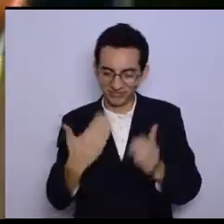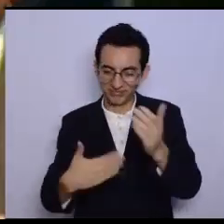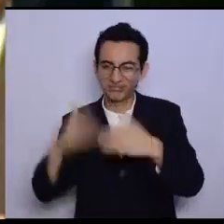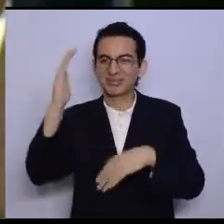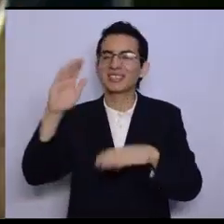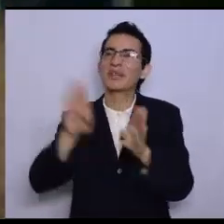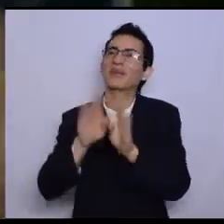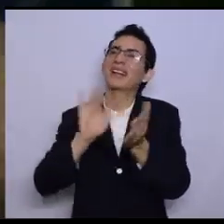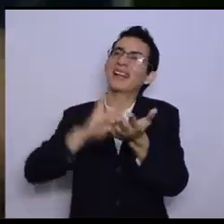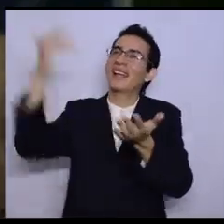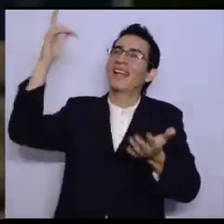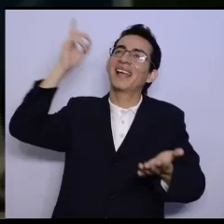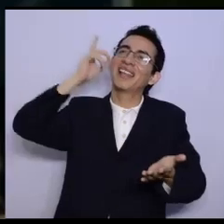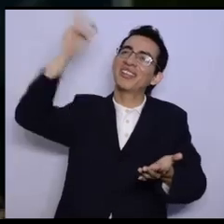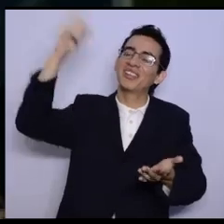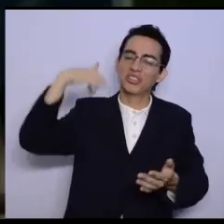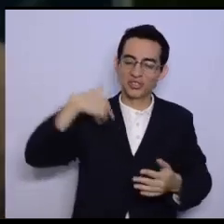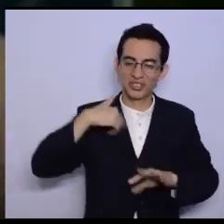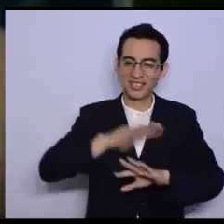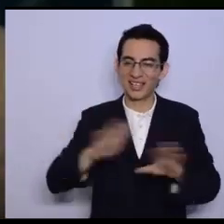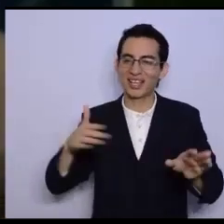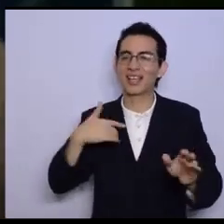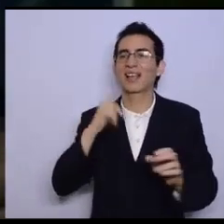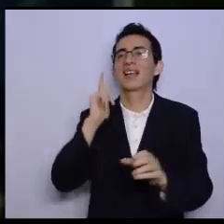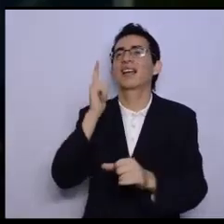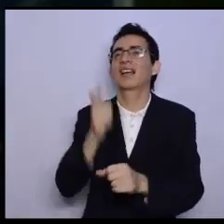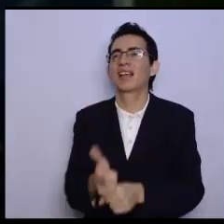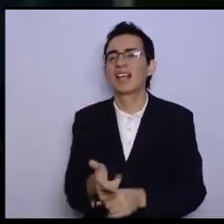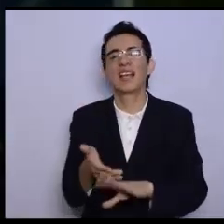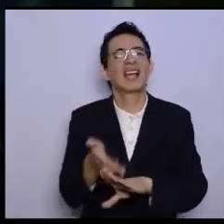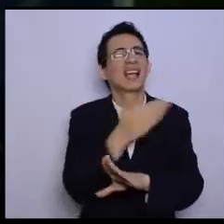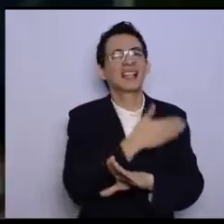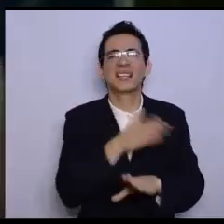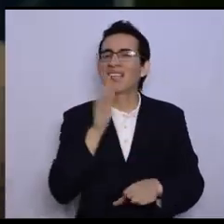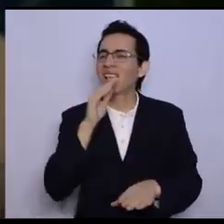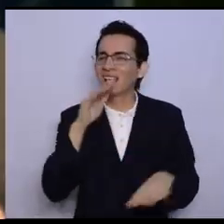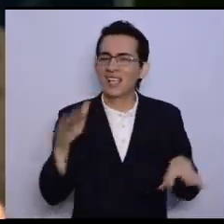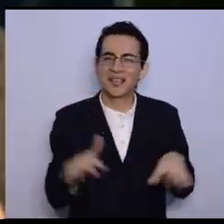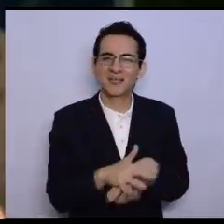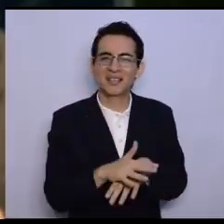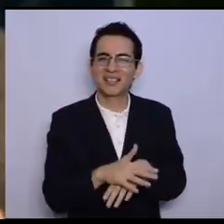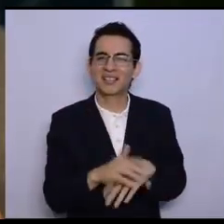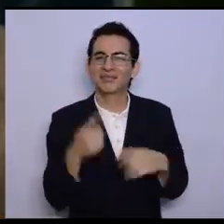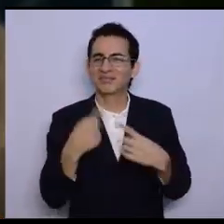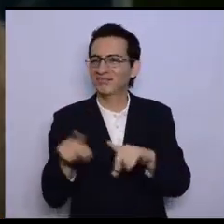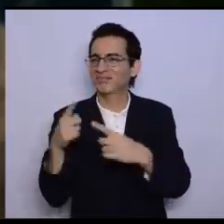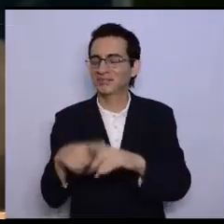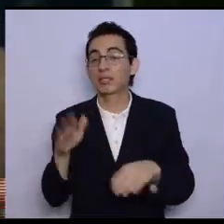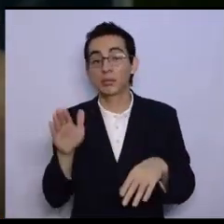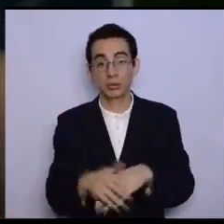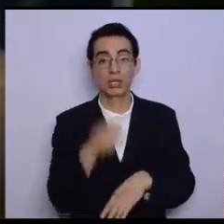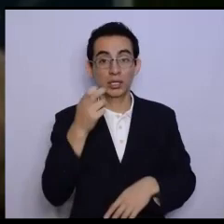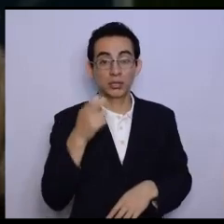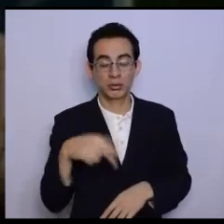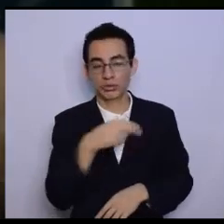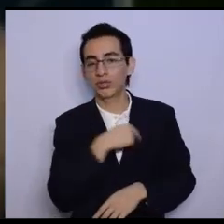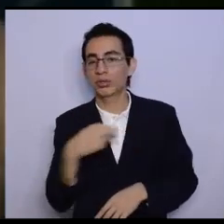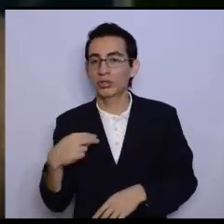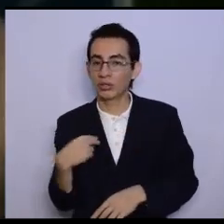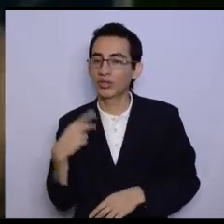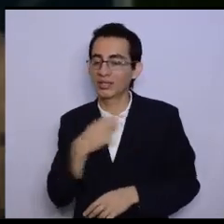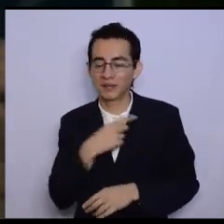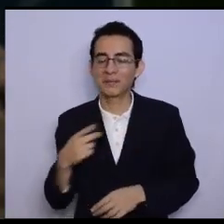le estaba enseñando a Pablo? Bástate mi gracia, porque mi poder se perfecciona en la debilidad. Por tanto, de buena